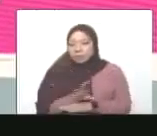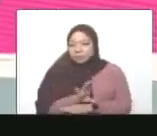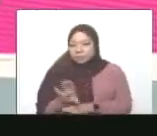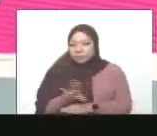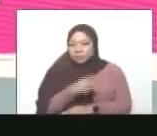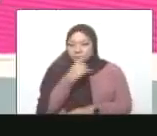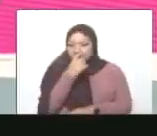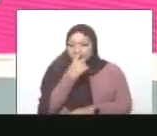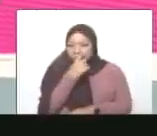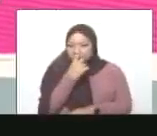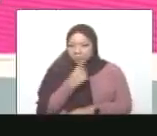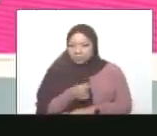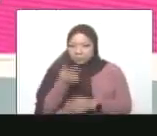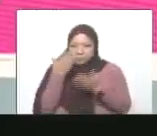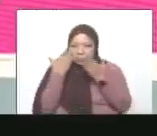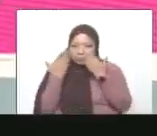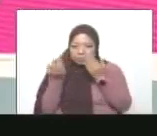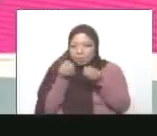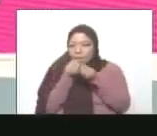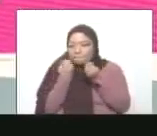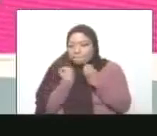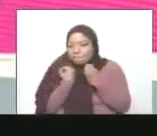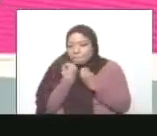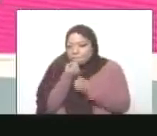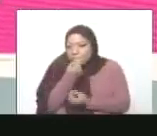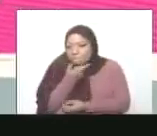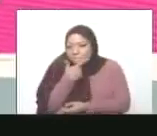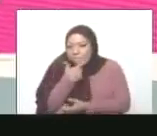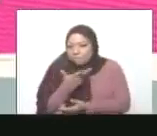No se aparte. Si quiere vivir un momento bello,